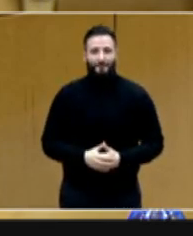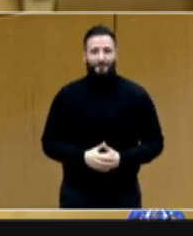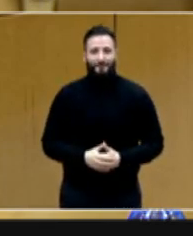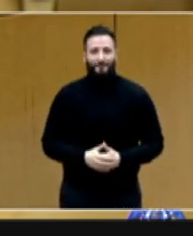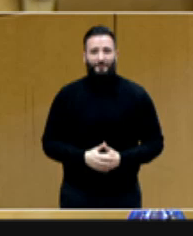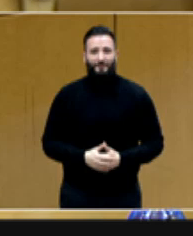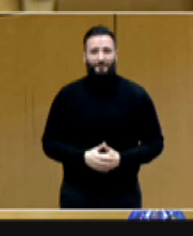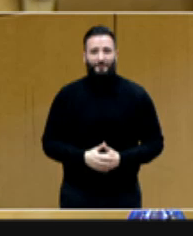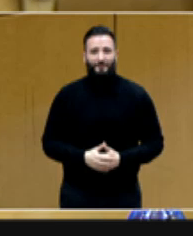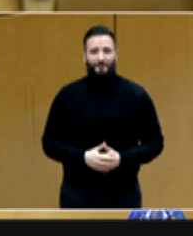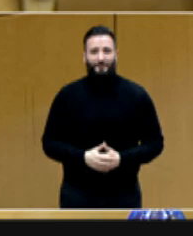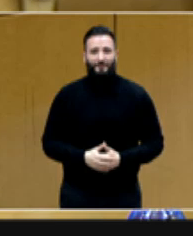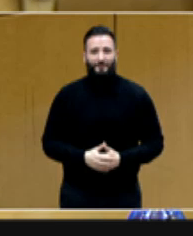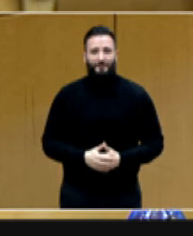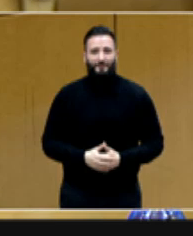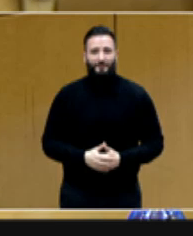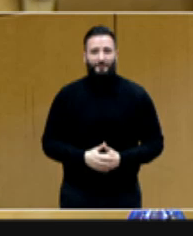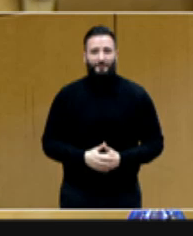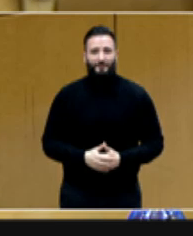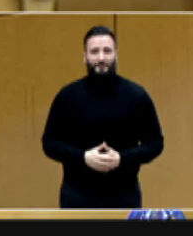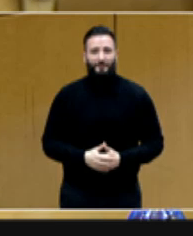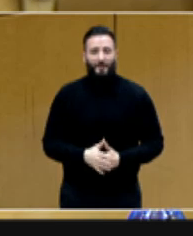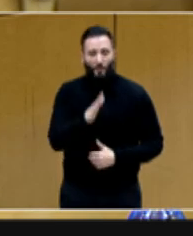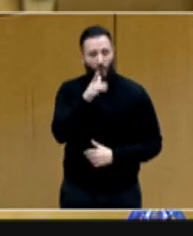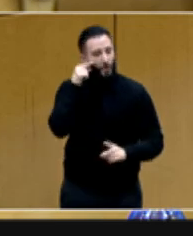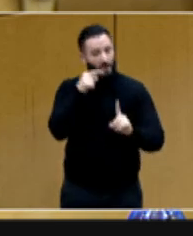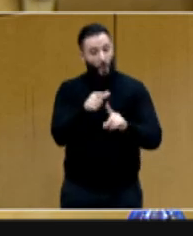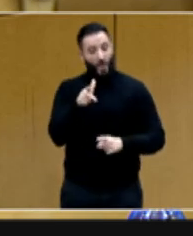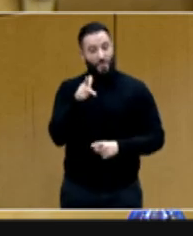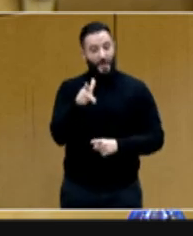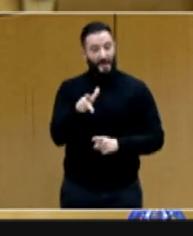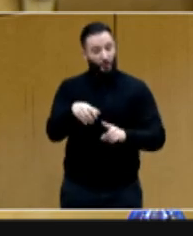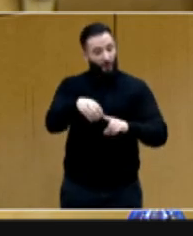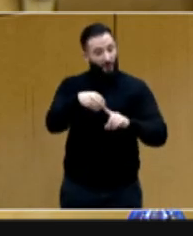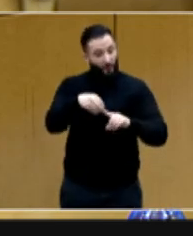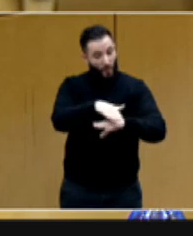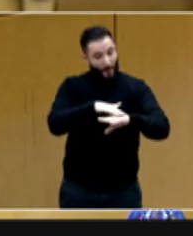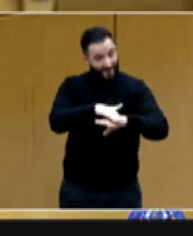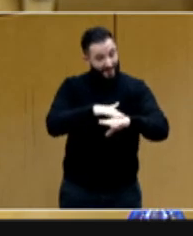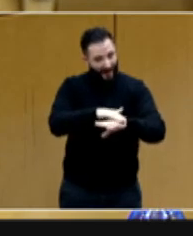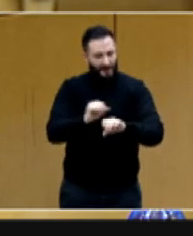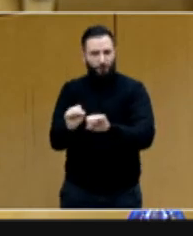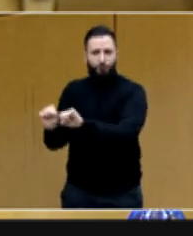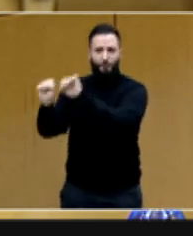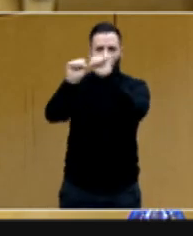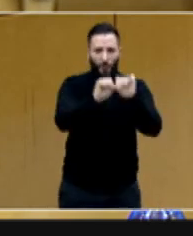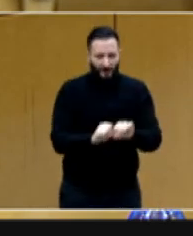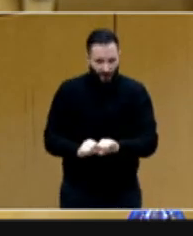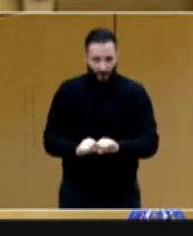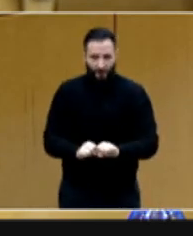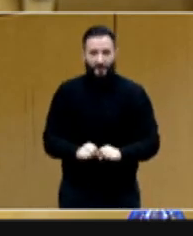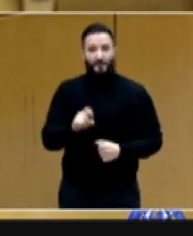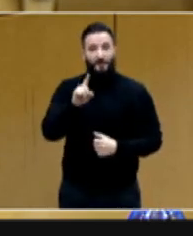por protección de sus derechos fundamentales respecto